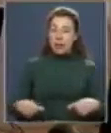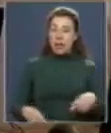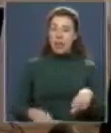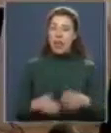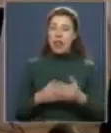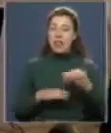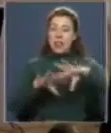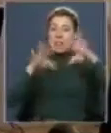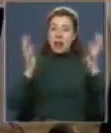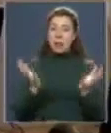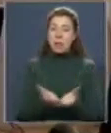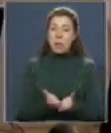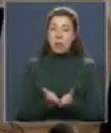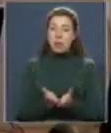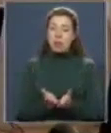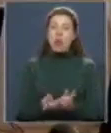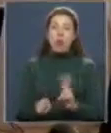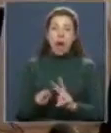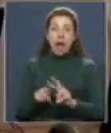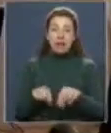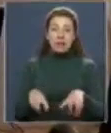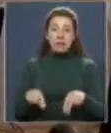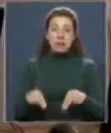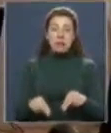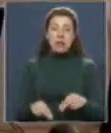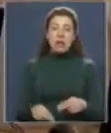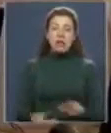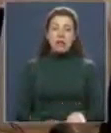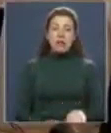líder mundial en su producción.